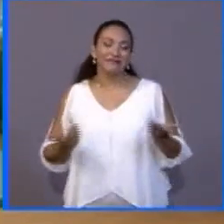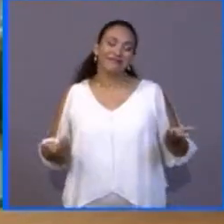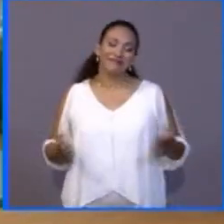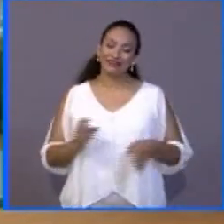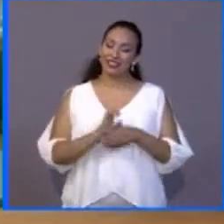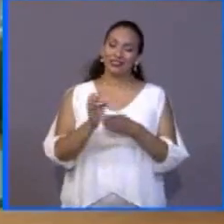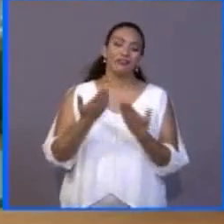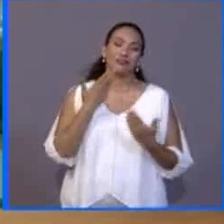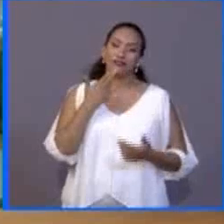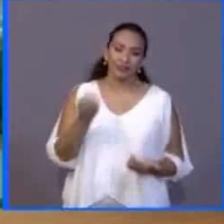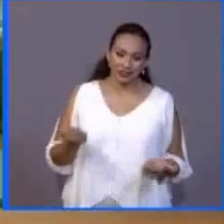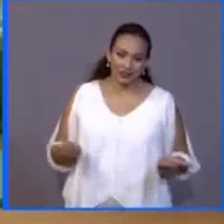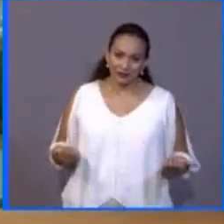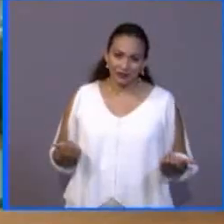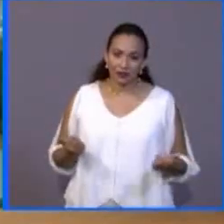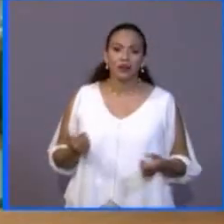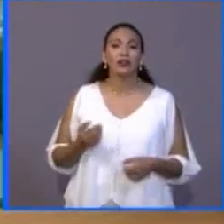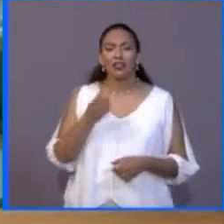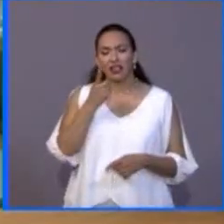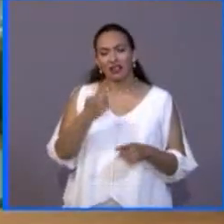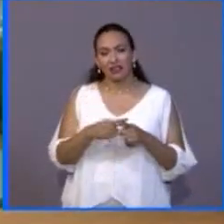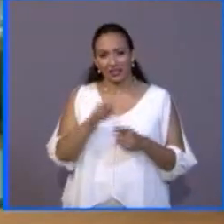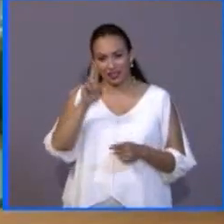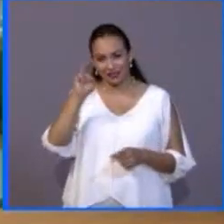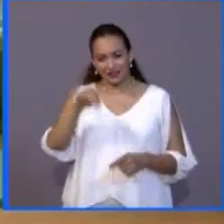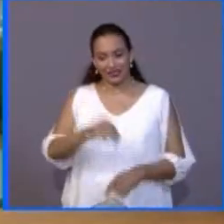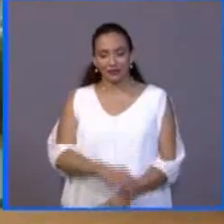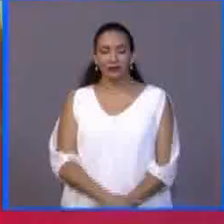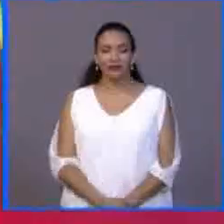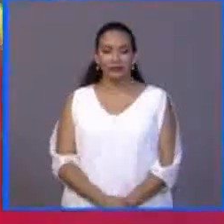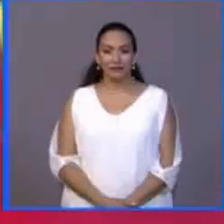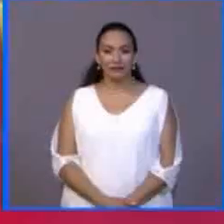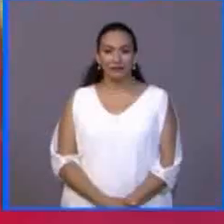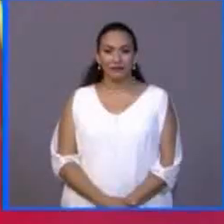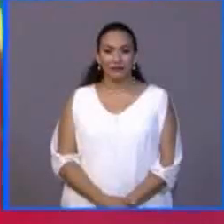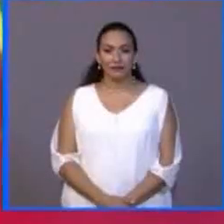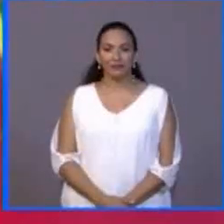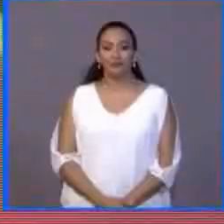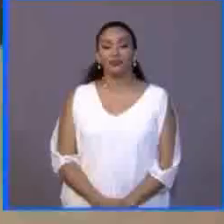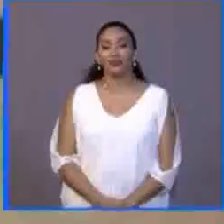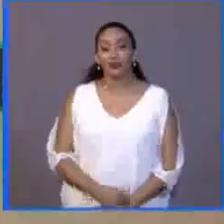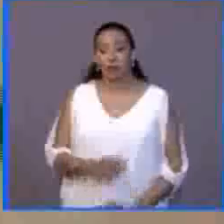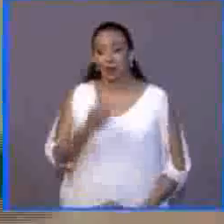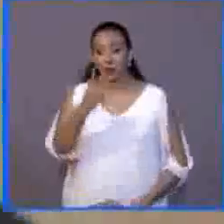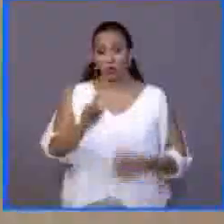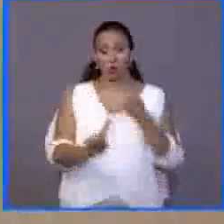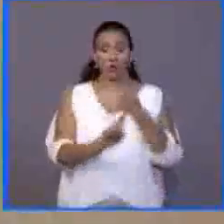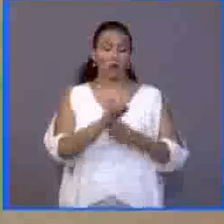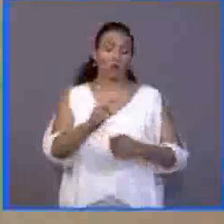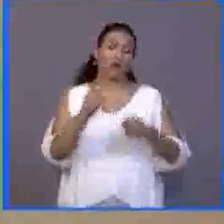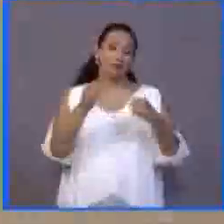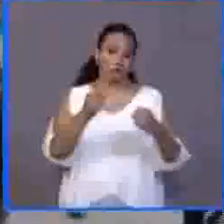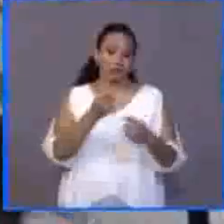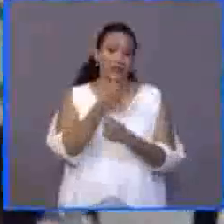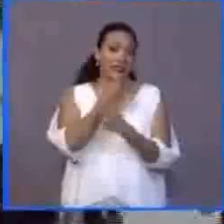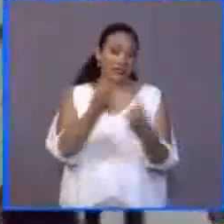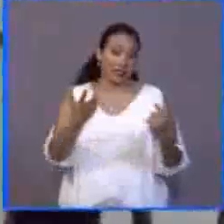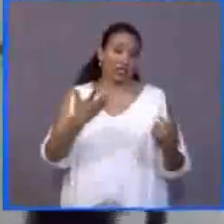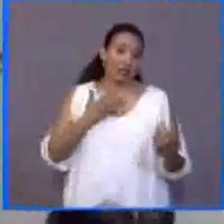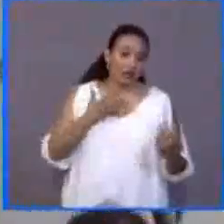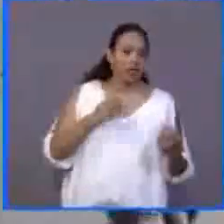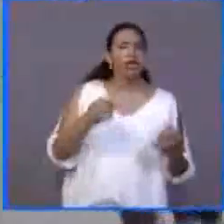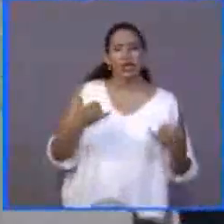avances alcanzados, denunciaron investigadoras de la UNAM. Dos de los problemas más graves que padece la infancia